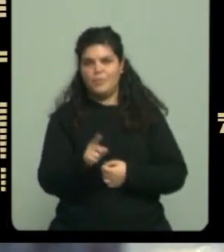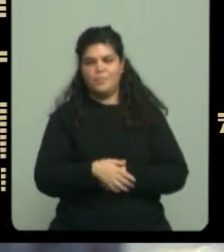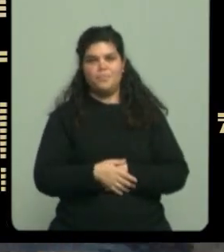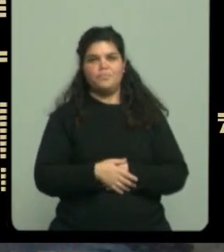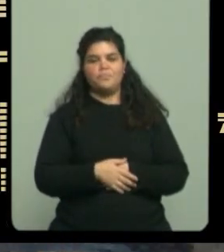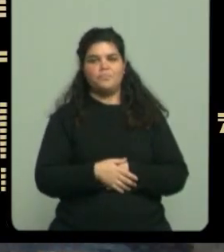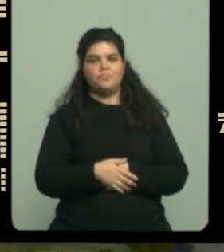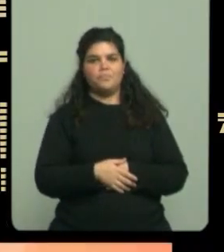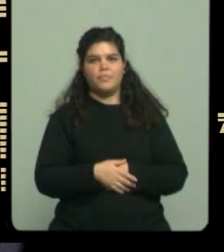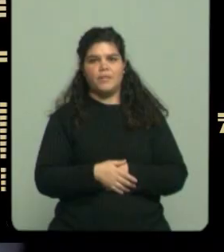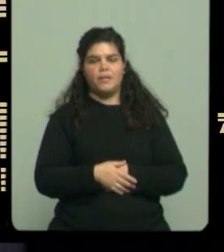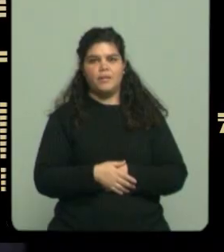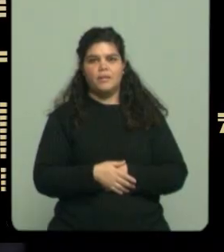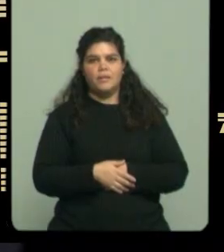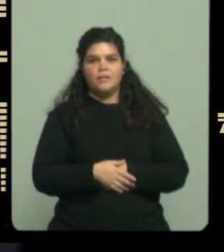y a vos.